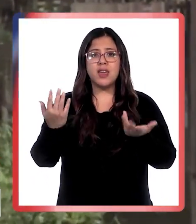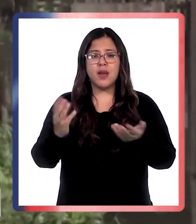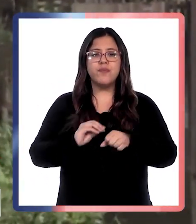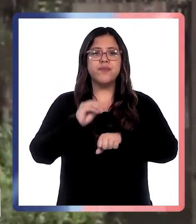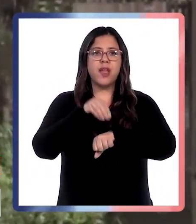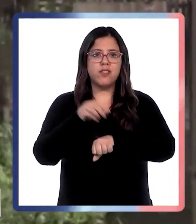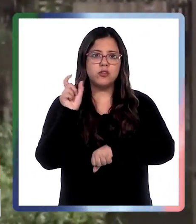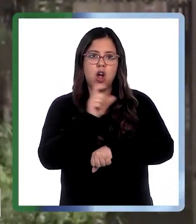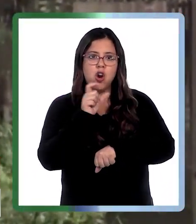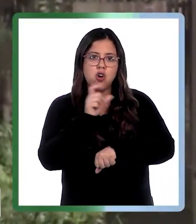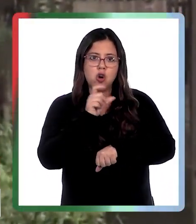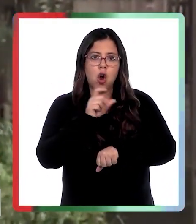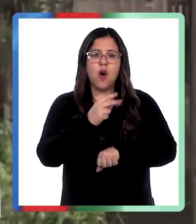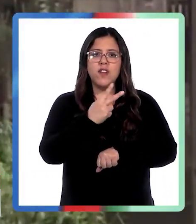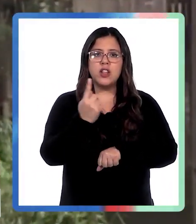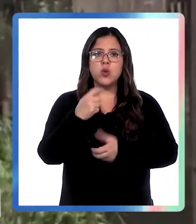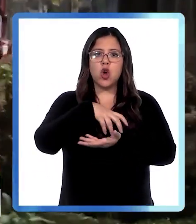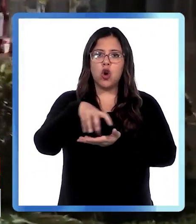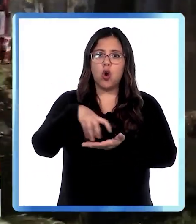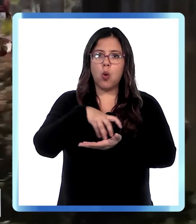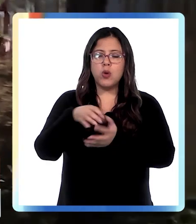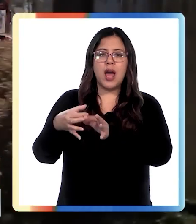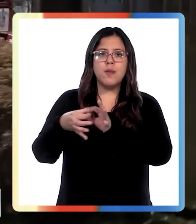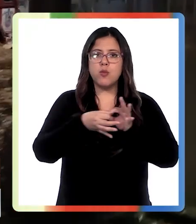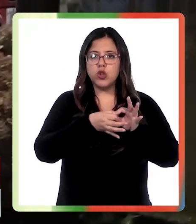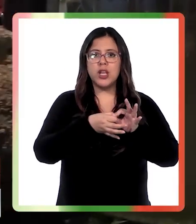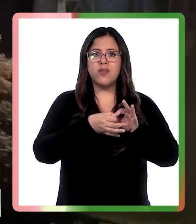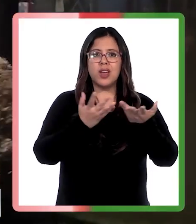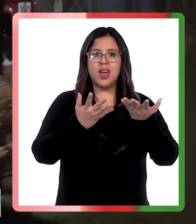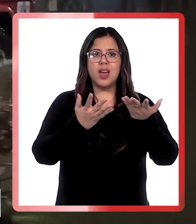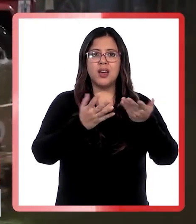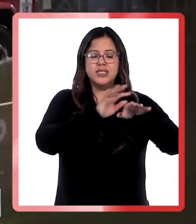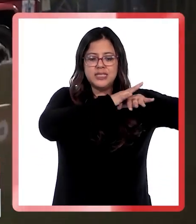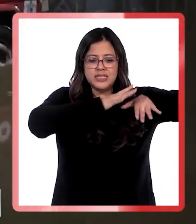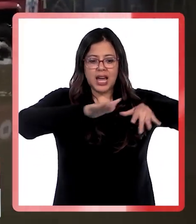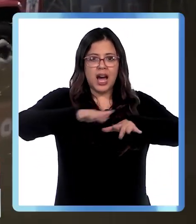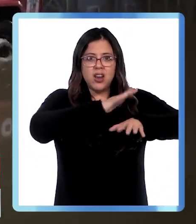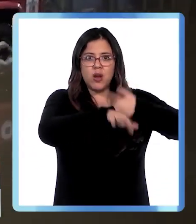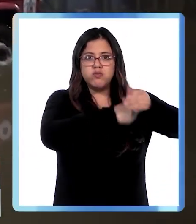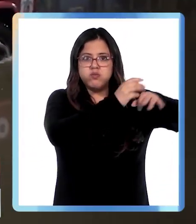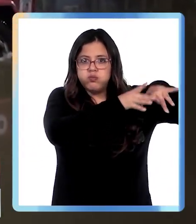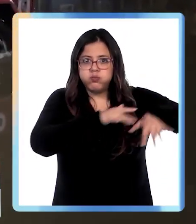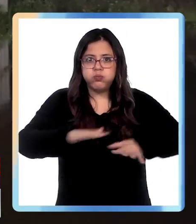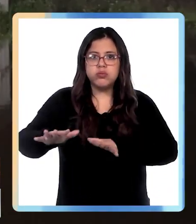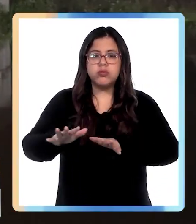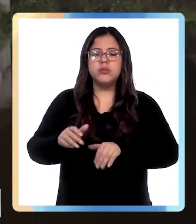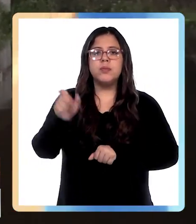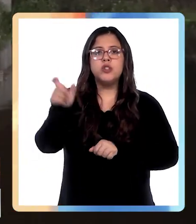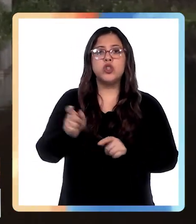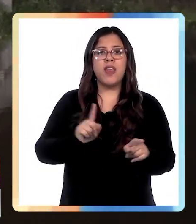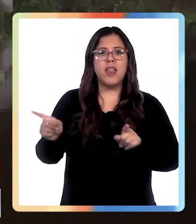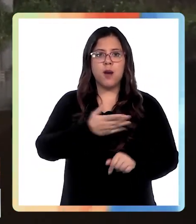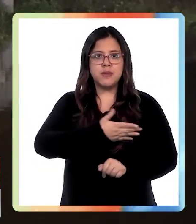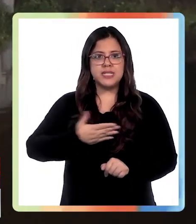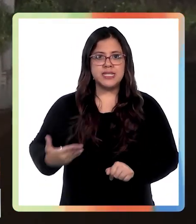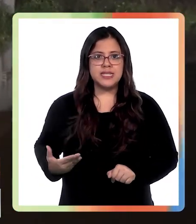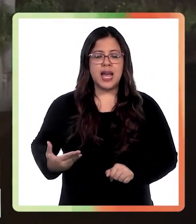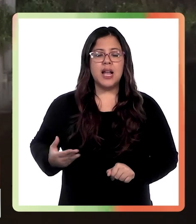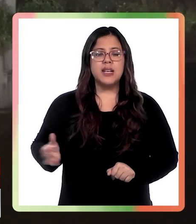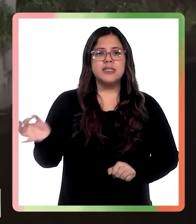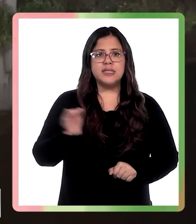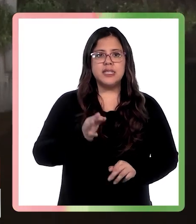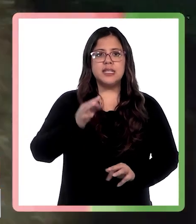autoridades a decretar alerta roja para 21 comunas producto del desborde de ríos el delegado presidencial José